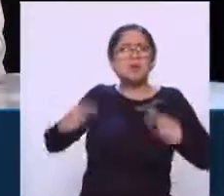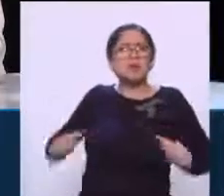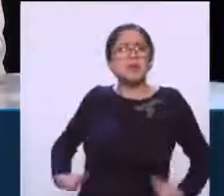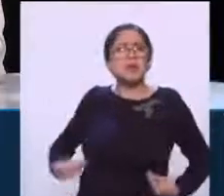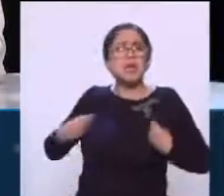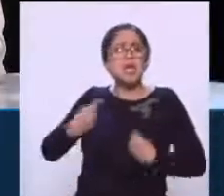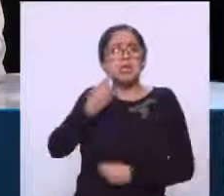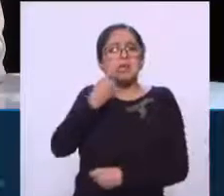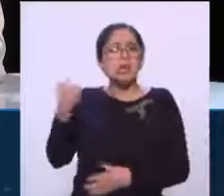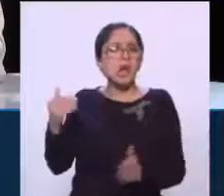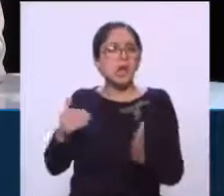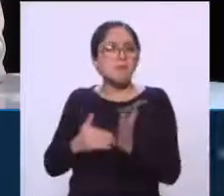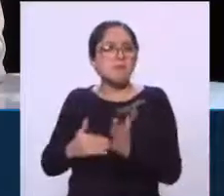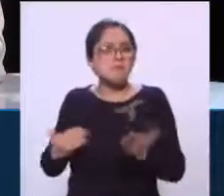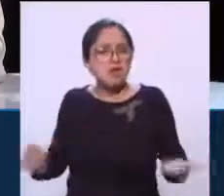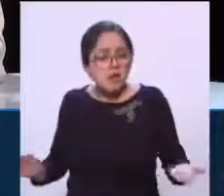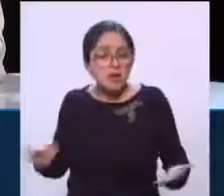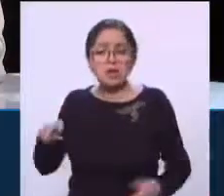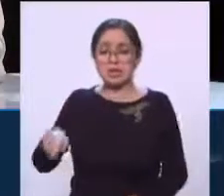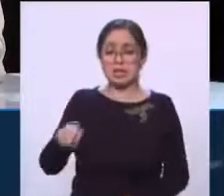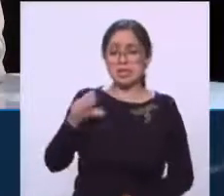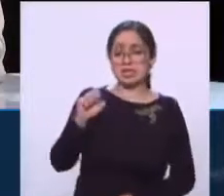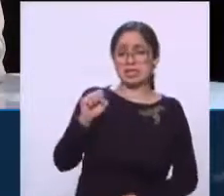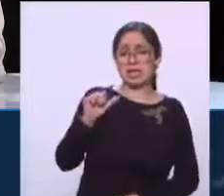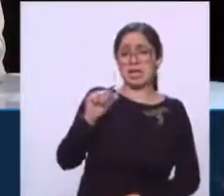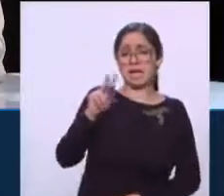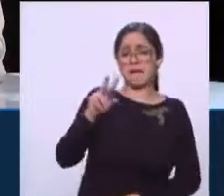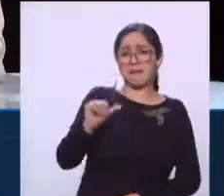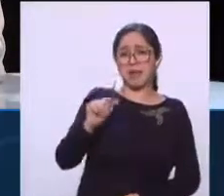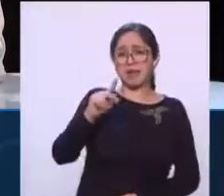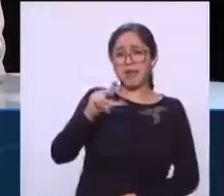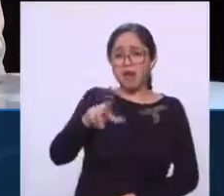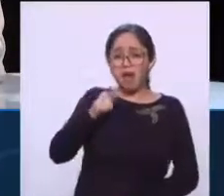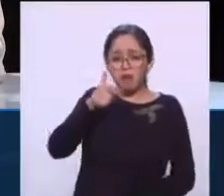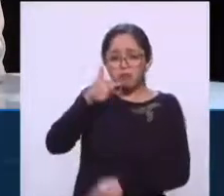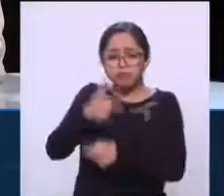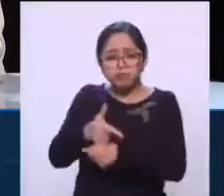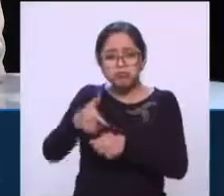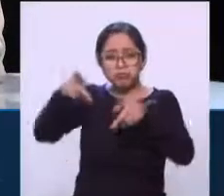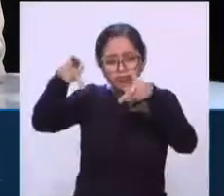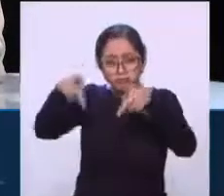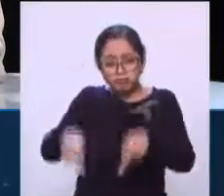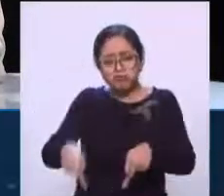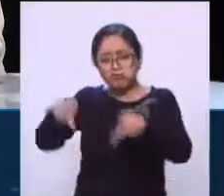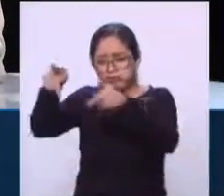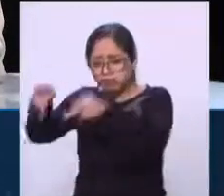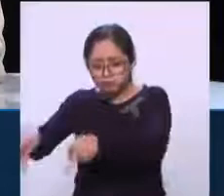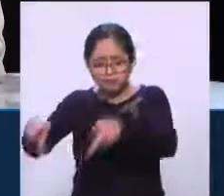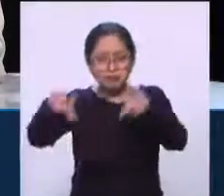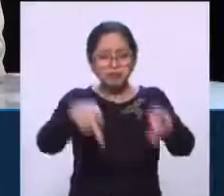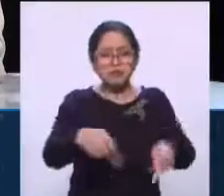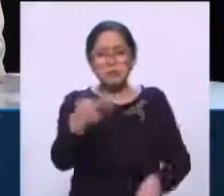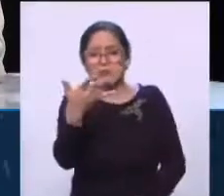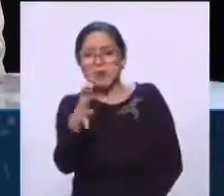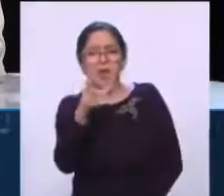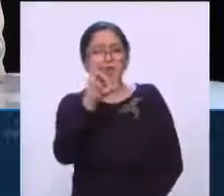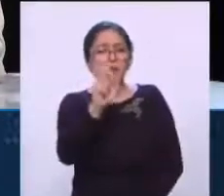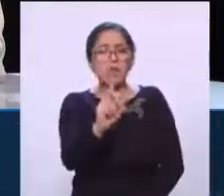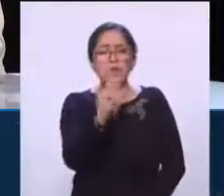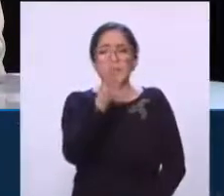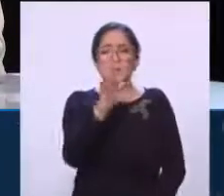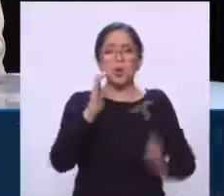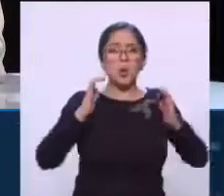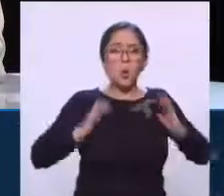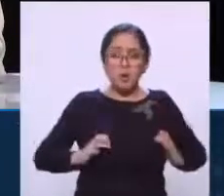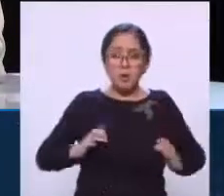de Salvatierra, el municipio de Cortázar, donde también se descubrió una fosa con al menos 35 cuerpos, pero que la Fiscalía del Estado